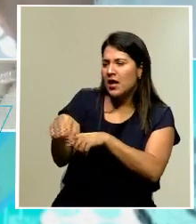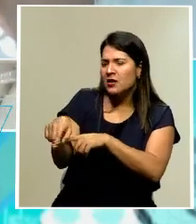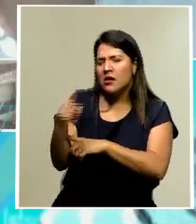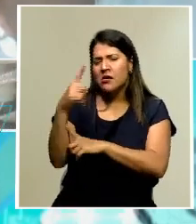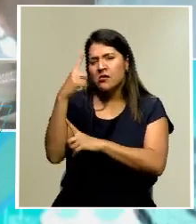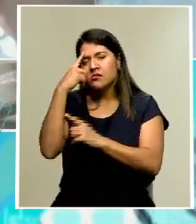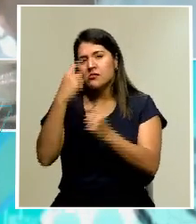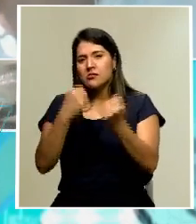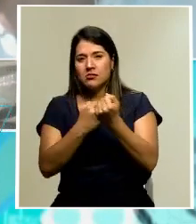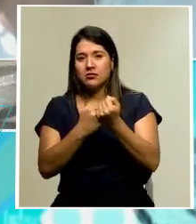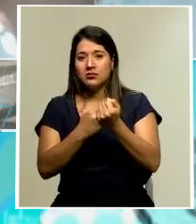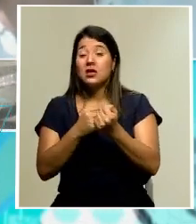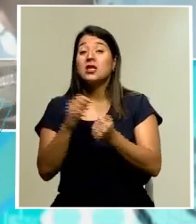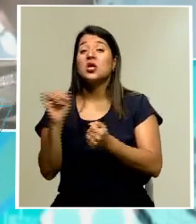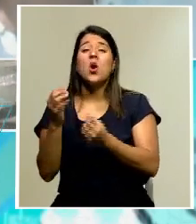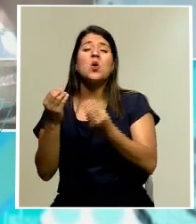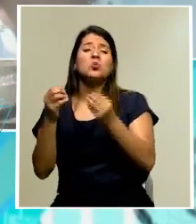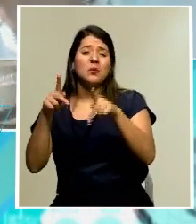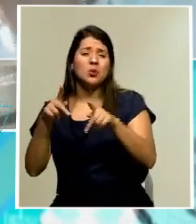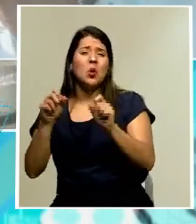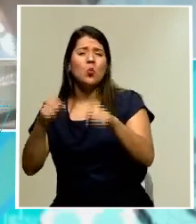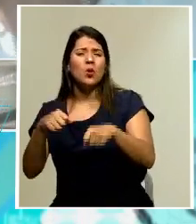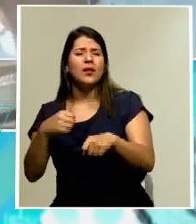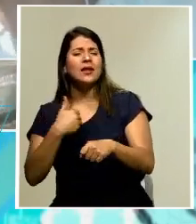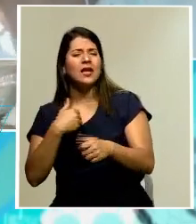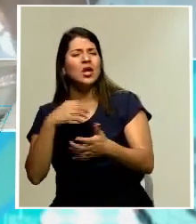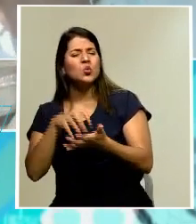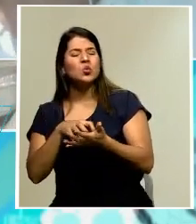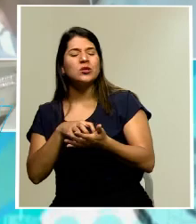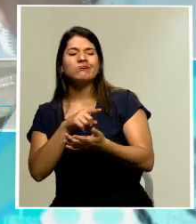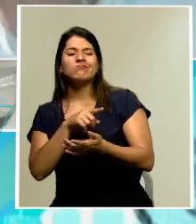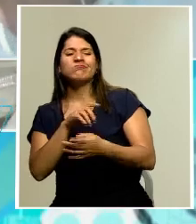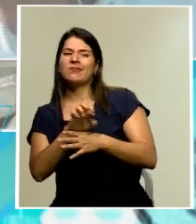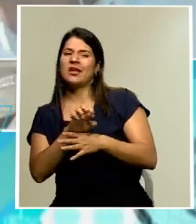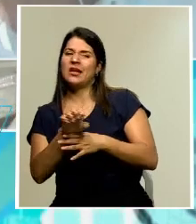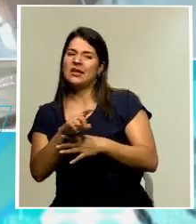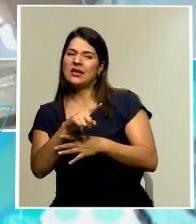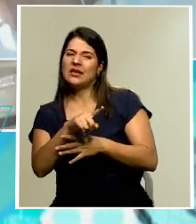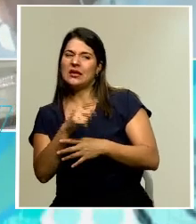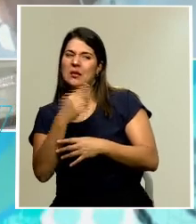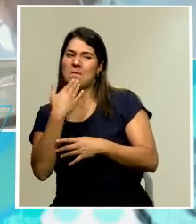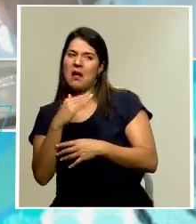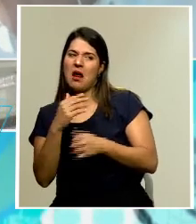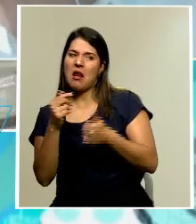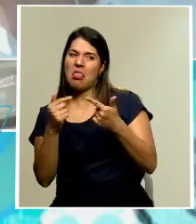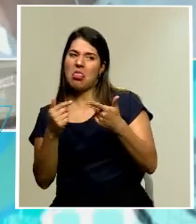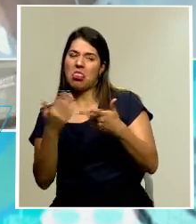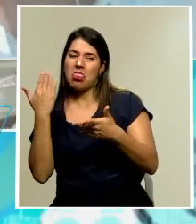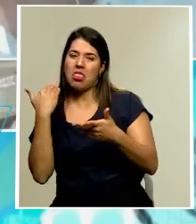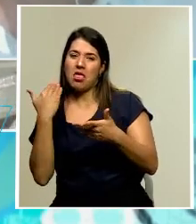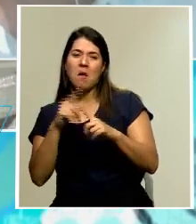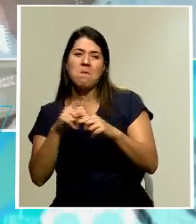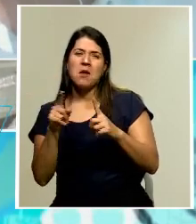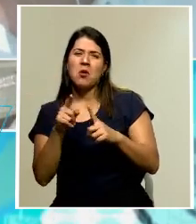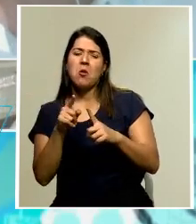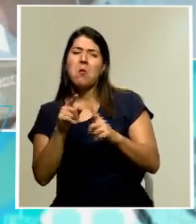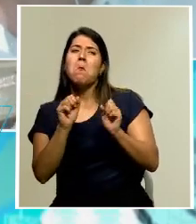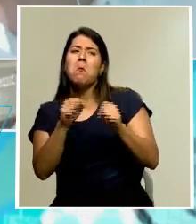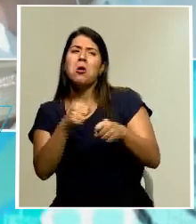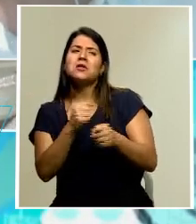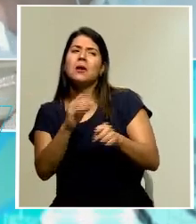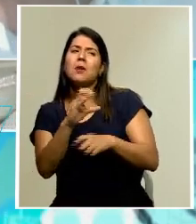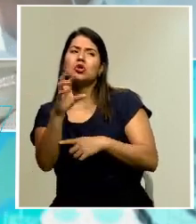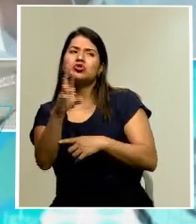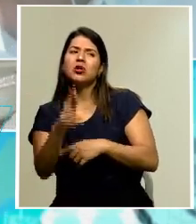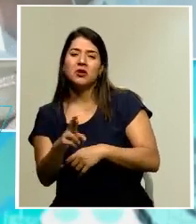el campo ético. Es decir, hay otro elemento que falta en la ecuación de febrero del 2022 y que no se